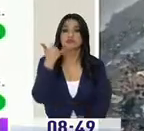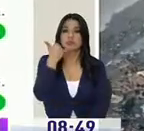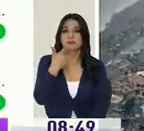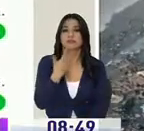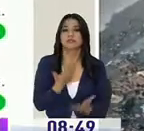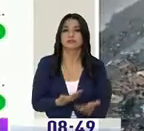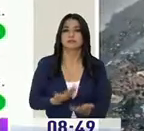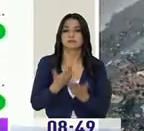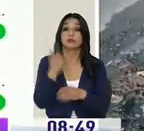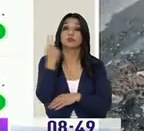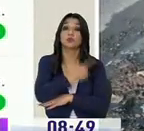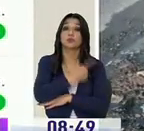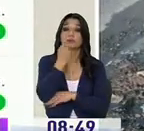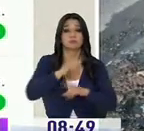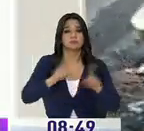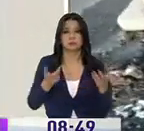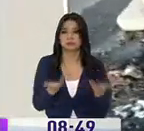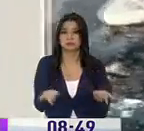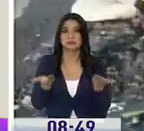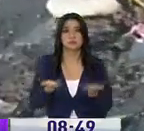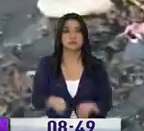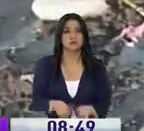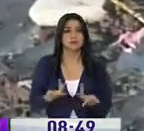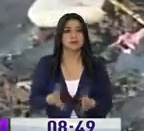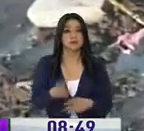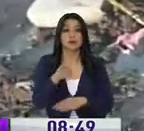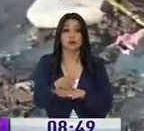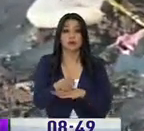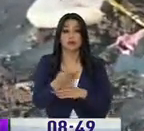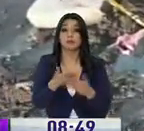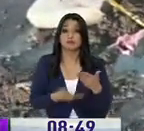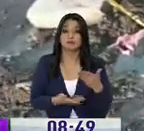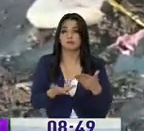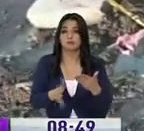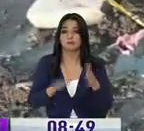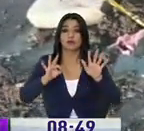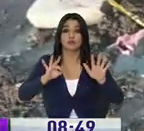que espera 24 horas y nada de que vienen. La orden tiene orden,